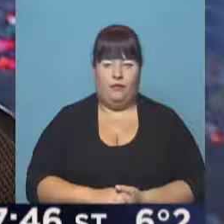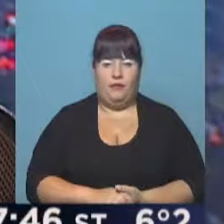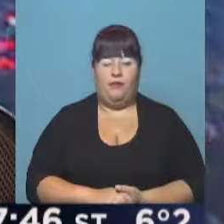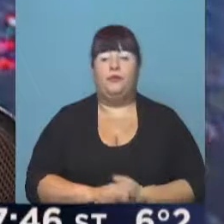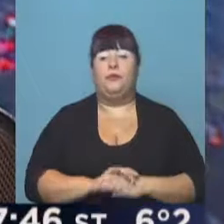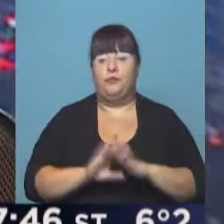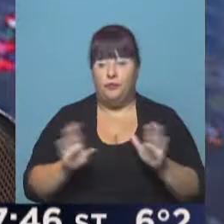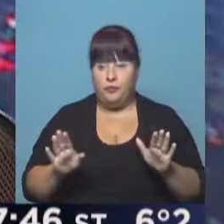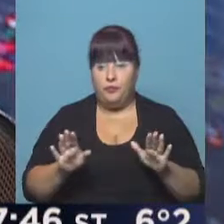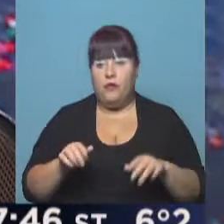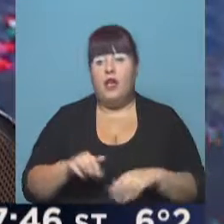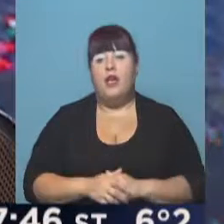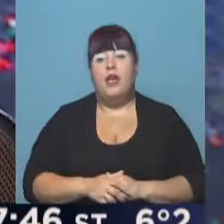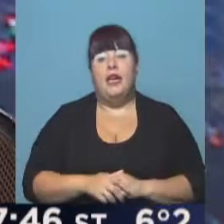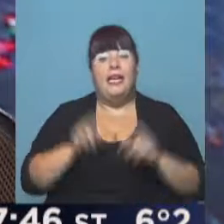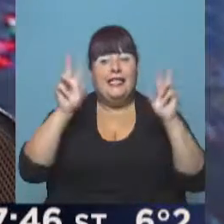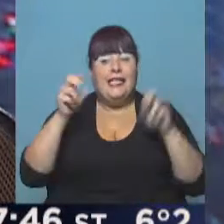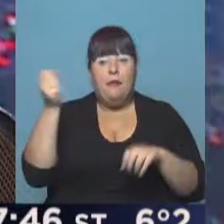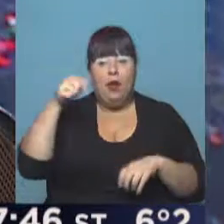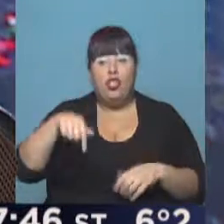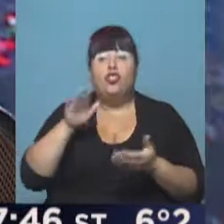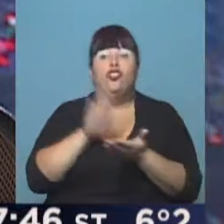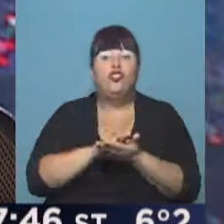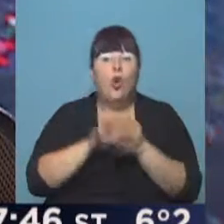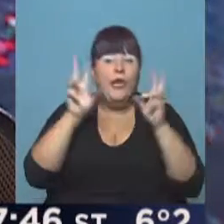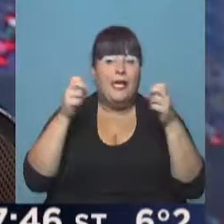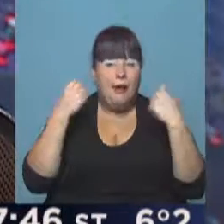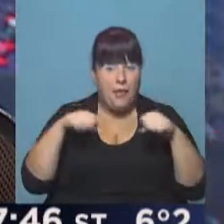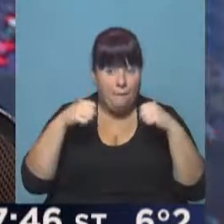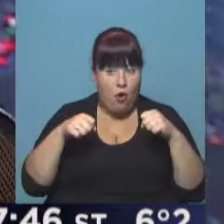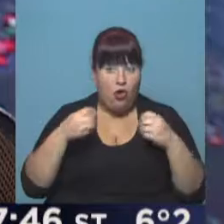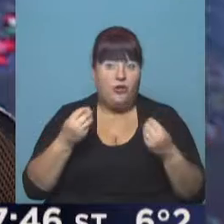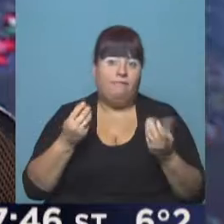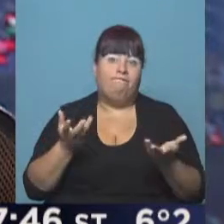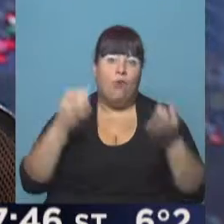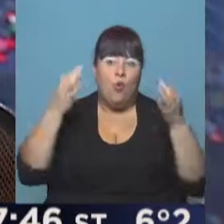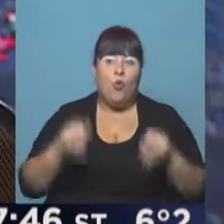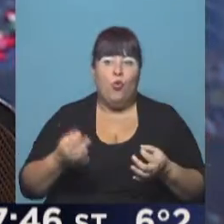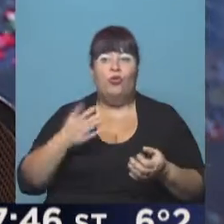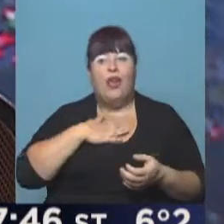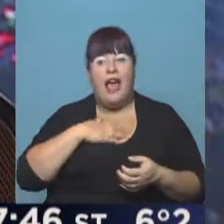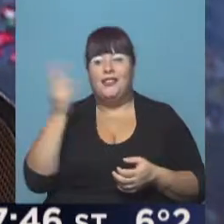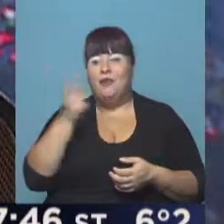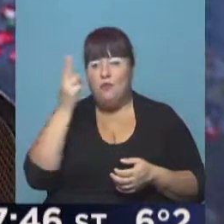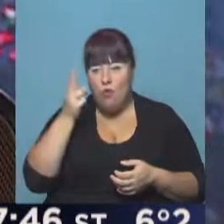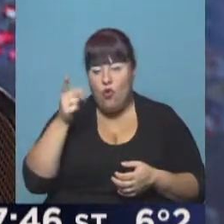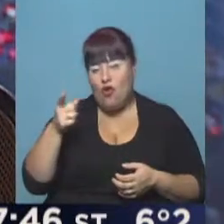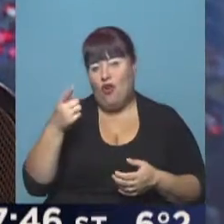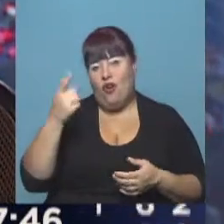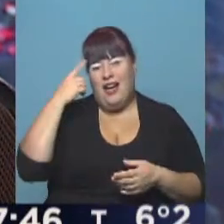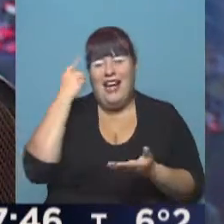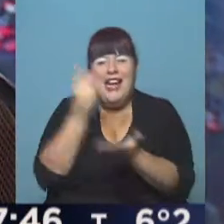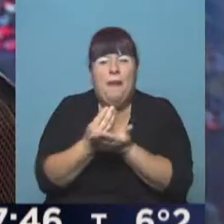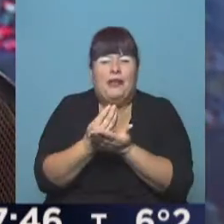bueno es el tema del día en materia deportiva sobre todo cuando se está lamentando la pérdida de que nos ha